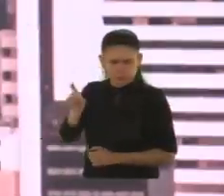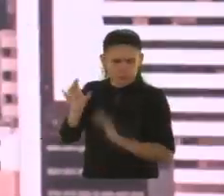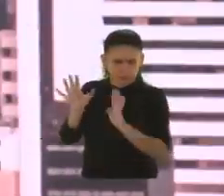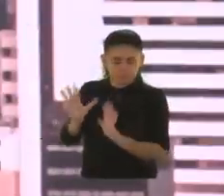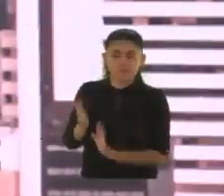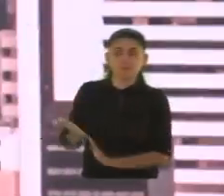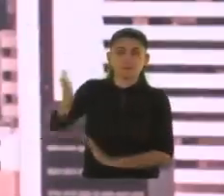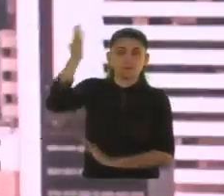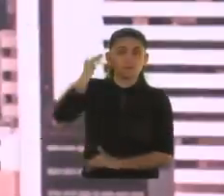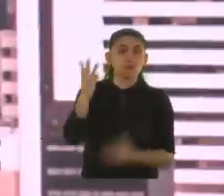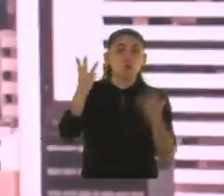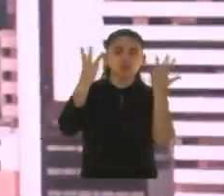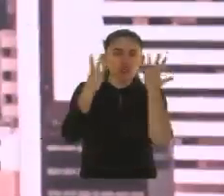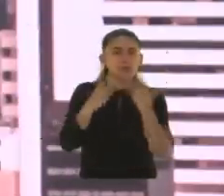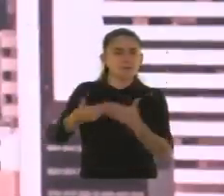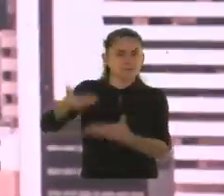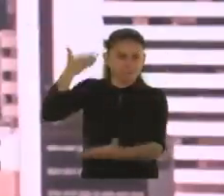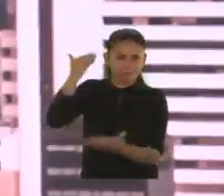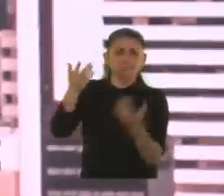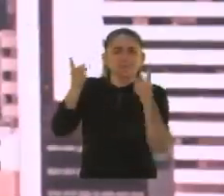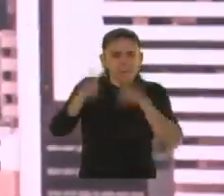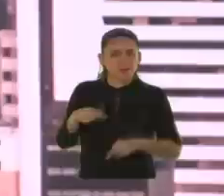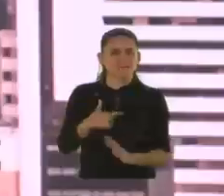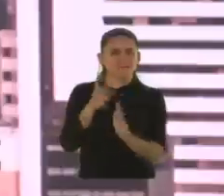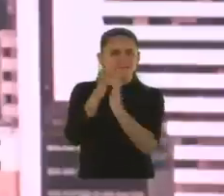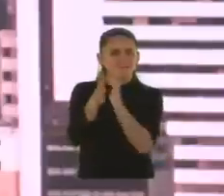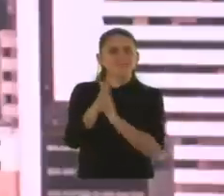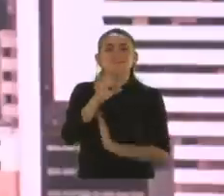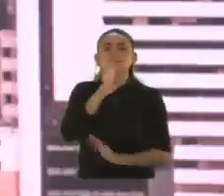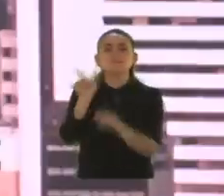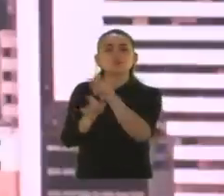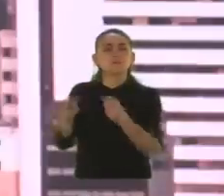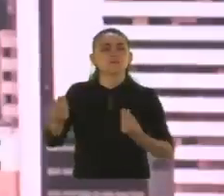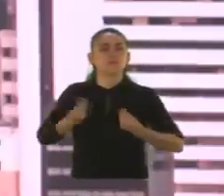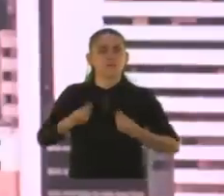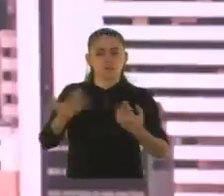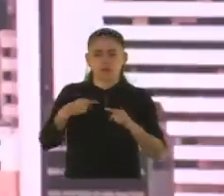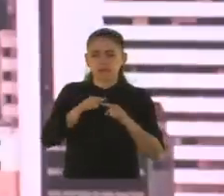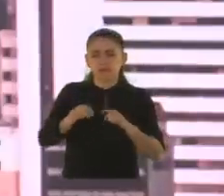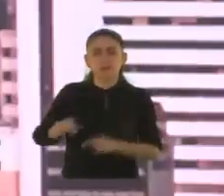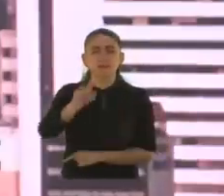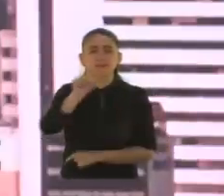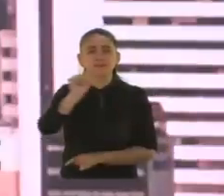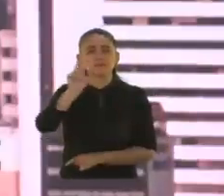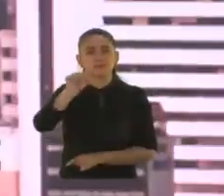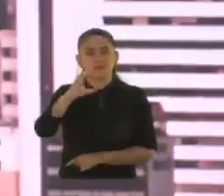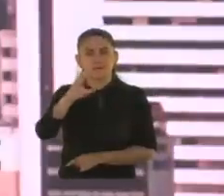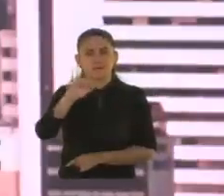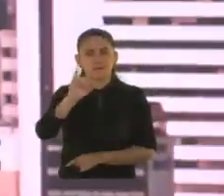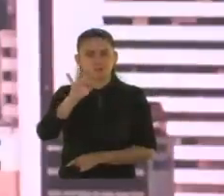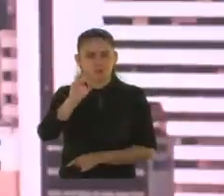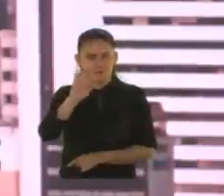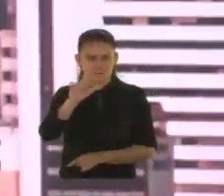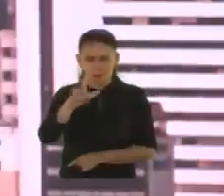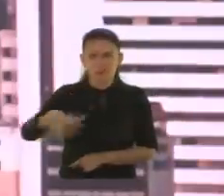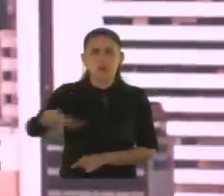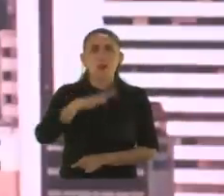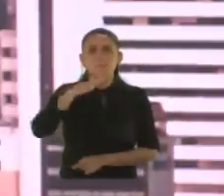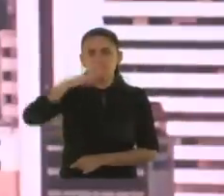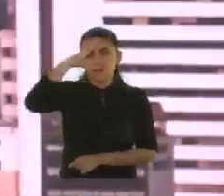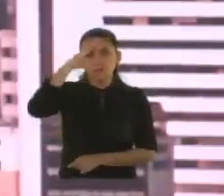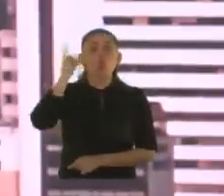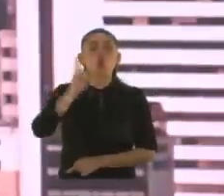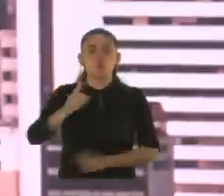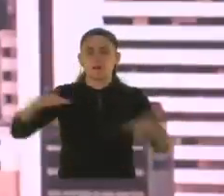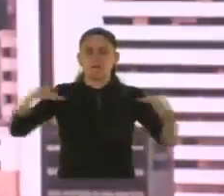hace 8 días habíamos contado la difícil situación que viven los habitantes en el corregimiento de San Cristóbal en Medellín y todo esto por cuenta de la vía que se cayó